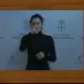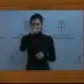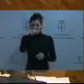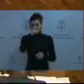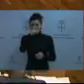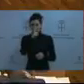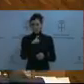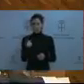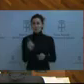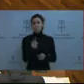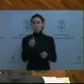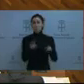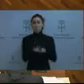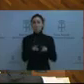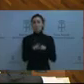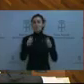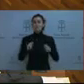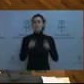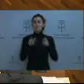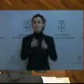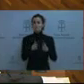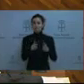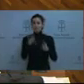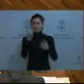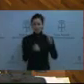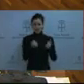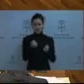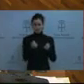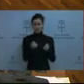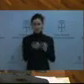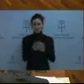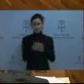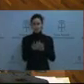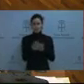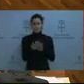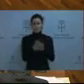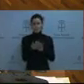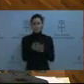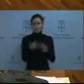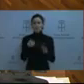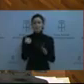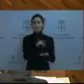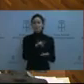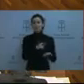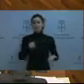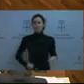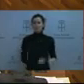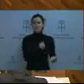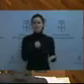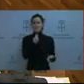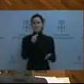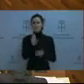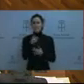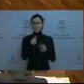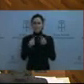estado en la Caridad, en una mesa sobre el sector lácteo, donde ahí, en aquel momento, la portavoz de Podemos llegaba con la propuesta de hace un